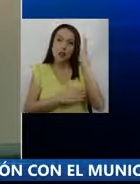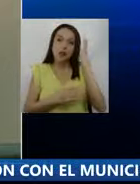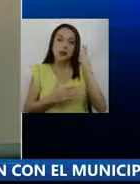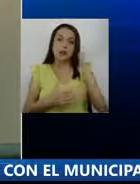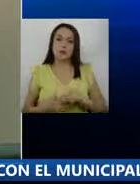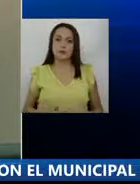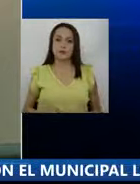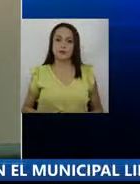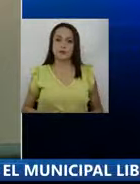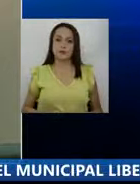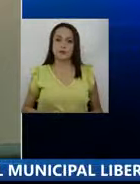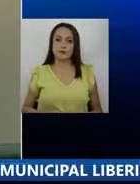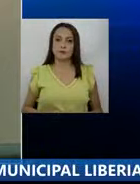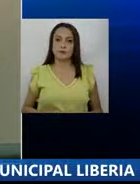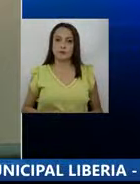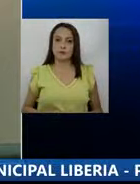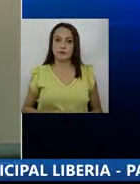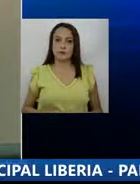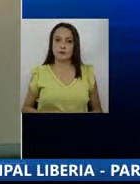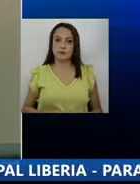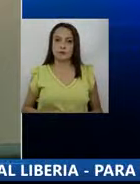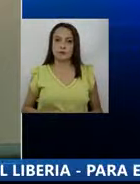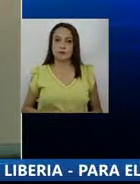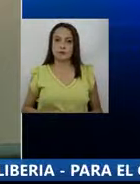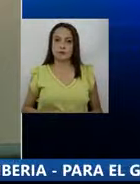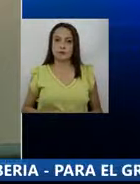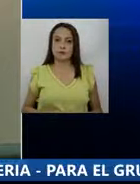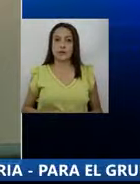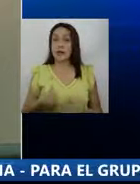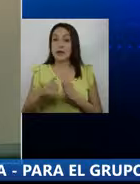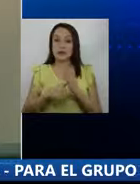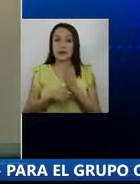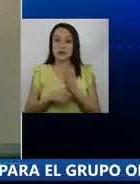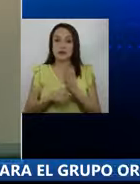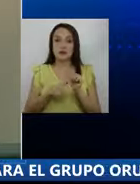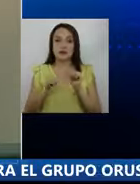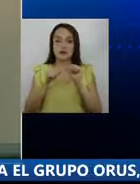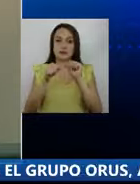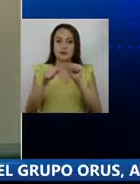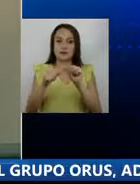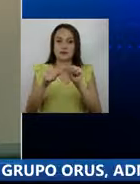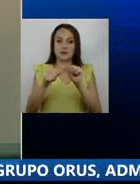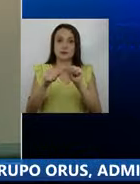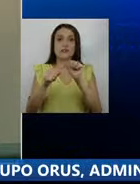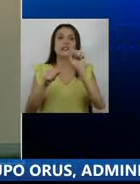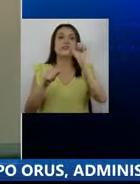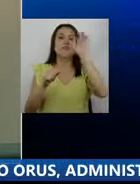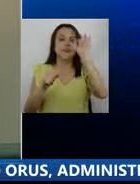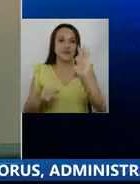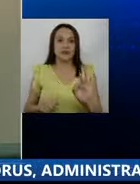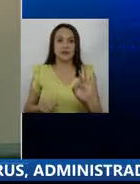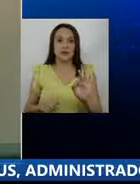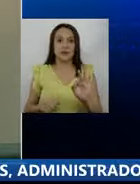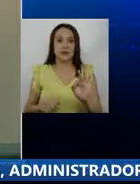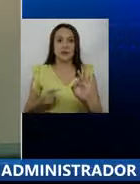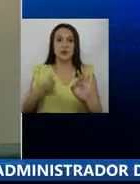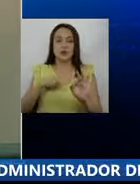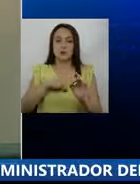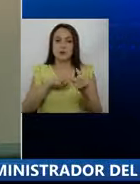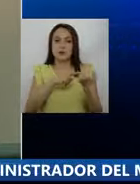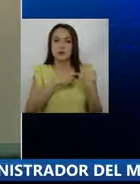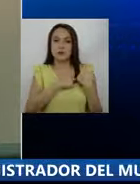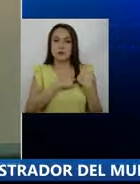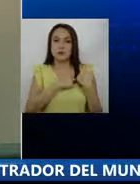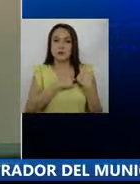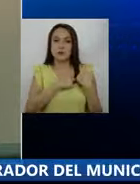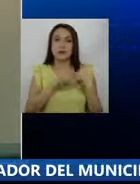de hechos de la naturaleza, las elecciones se llevarán a cabo sí o sí. Esa es nuestra responsabilidad, esa